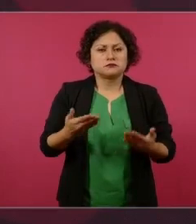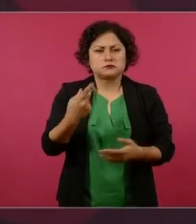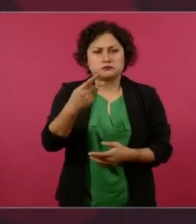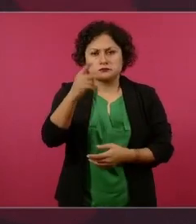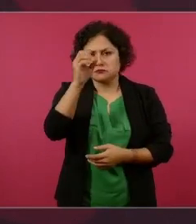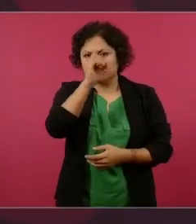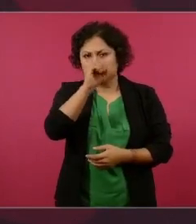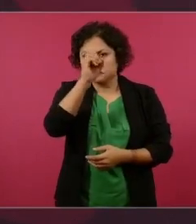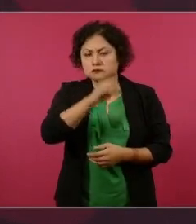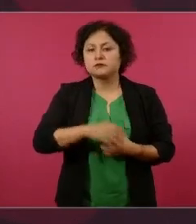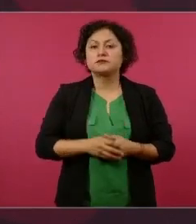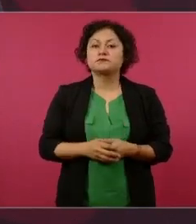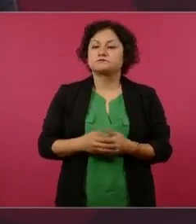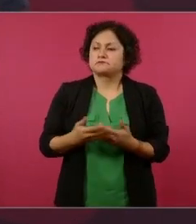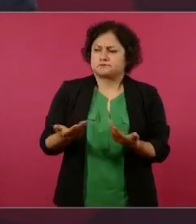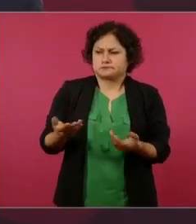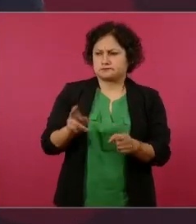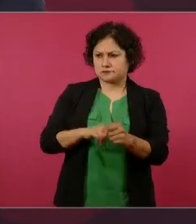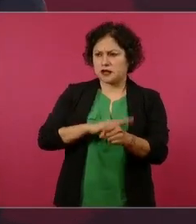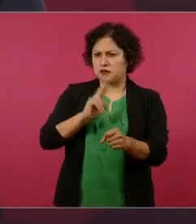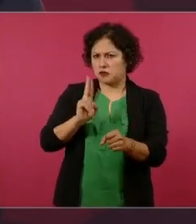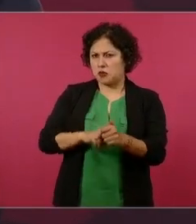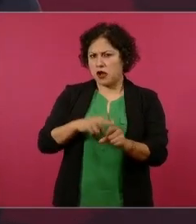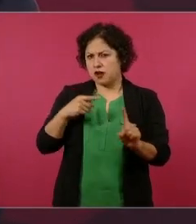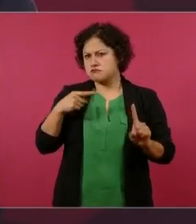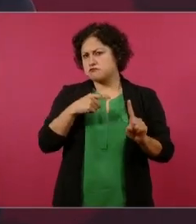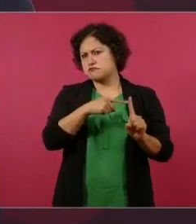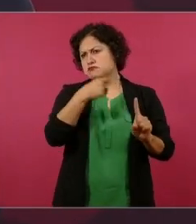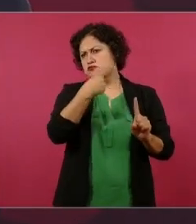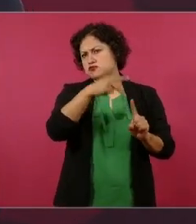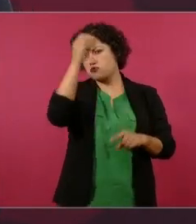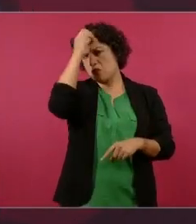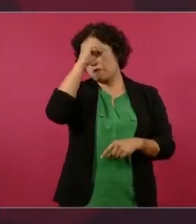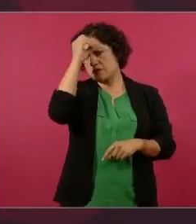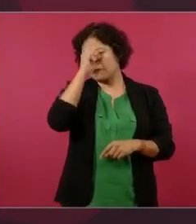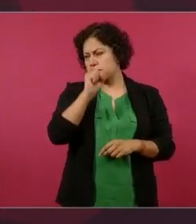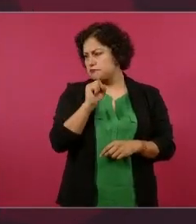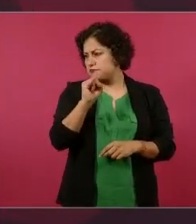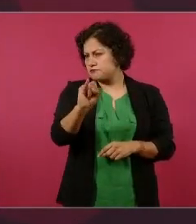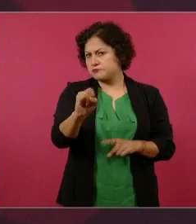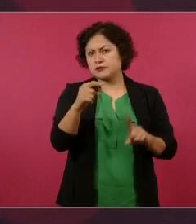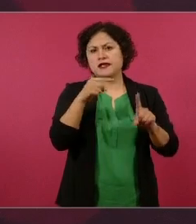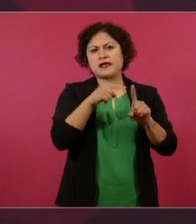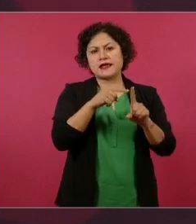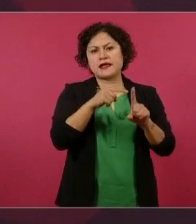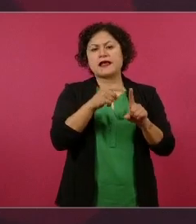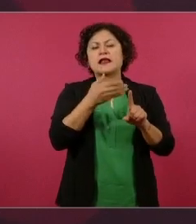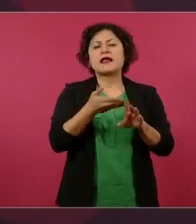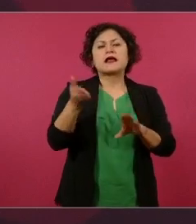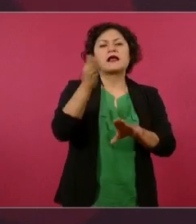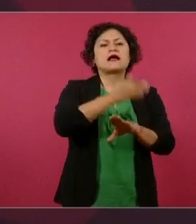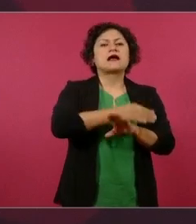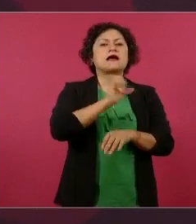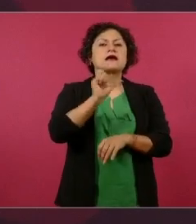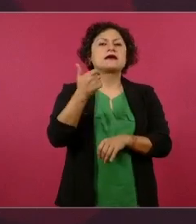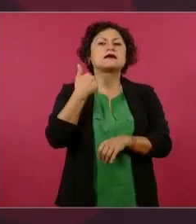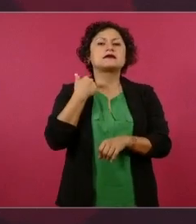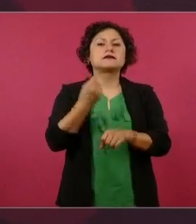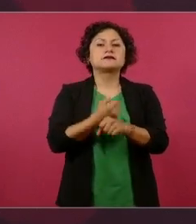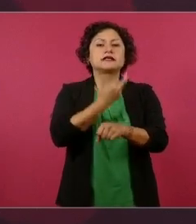eso. Él fue secretario de Estado del presidente Trump.